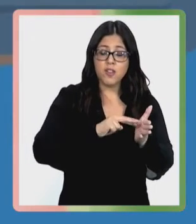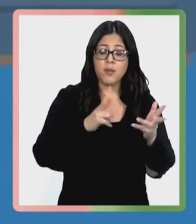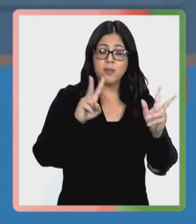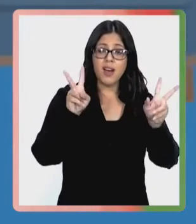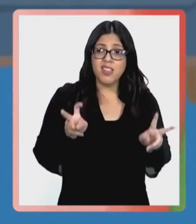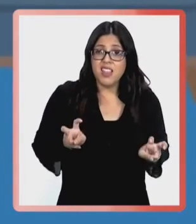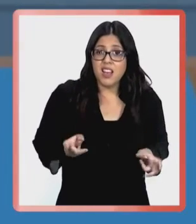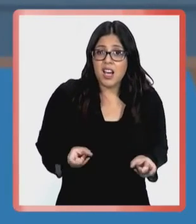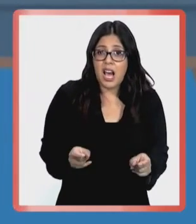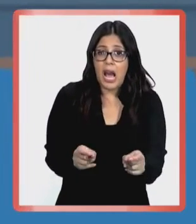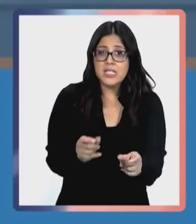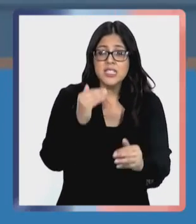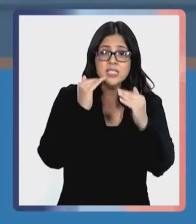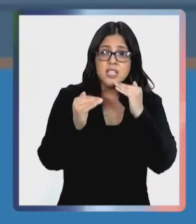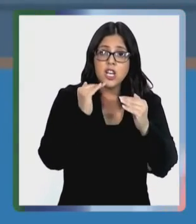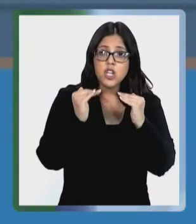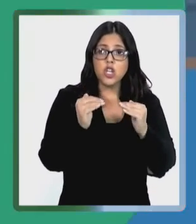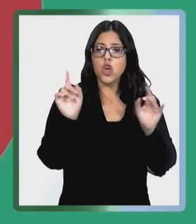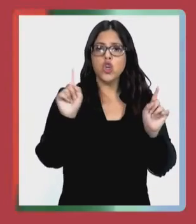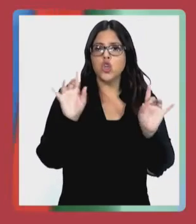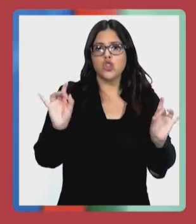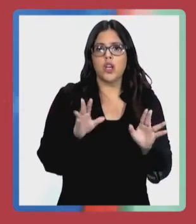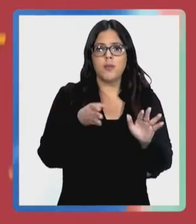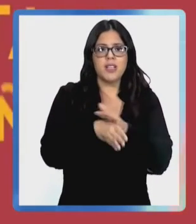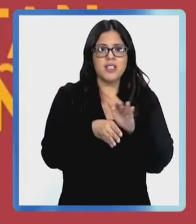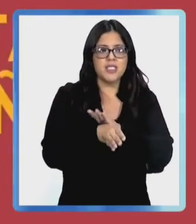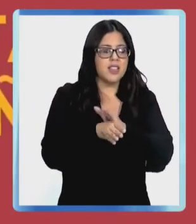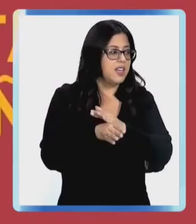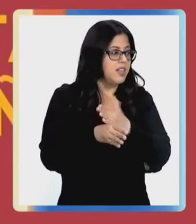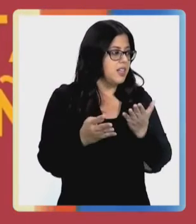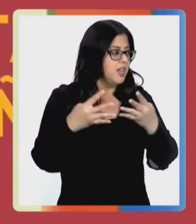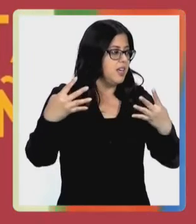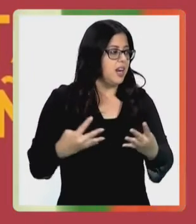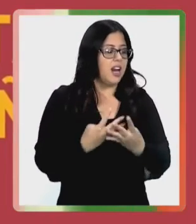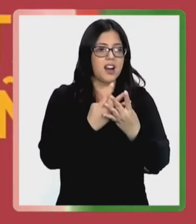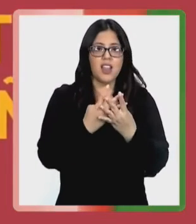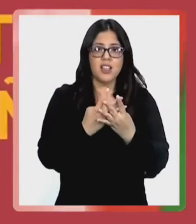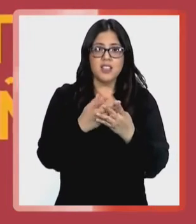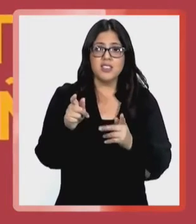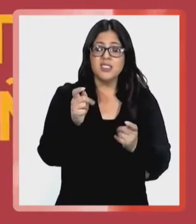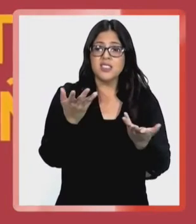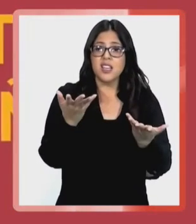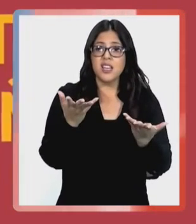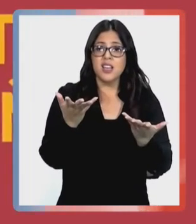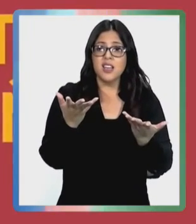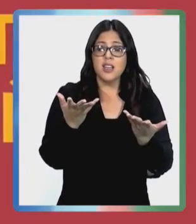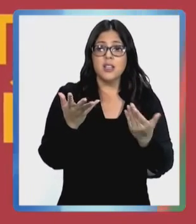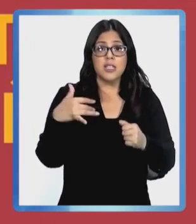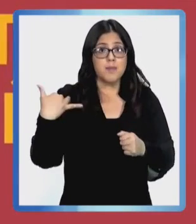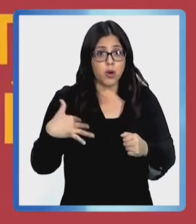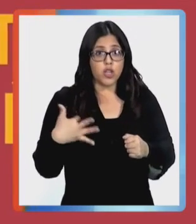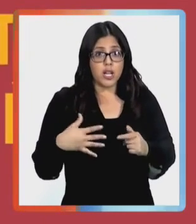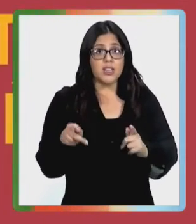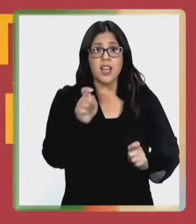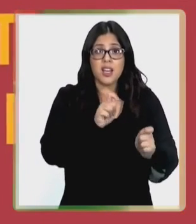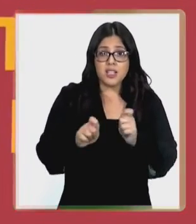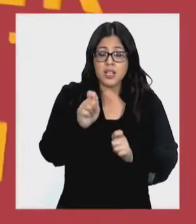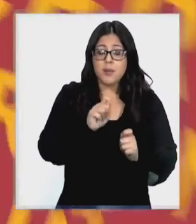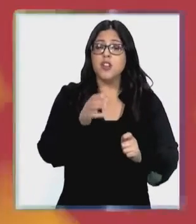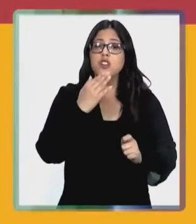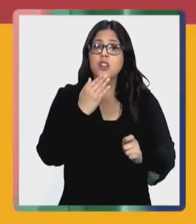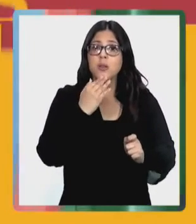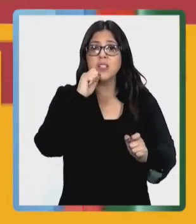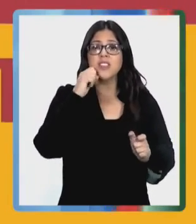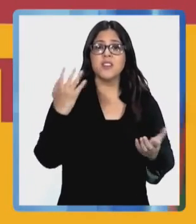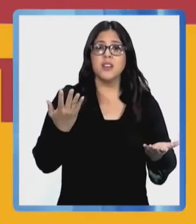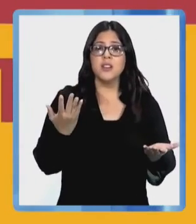del cáncer infantil no es solo acceder a una quimioterapia o una radioterapia, que sin duda son fundamentales, sino que también tiene que ver